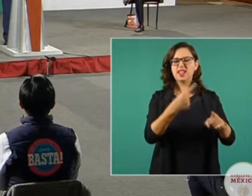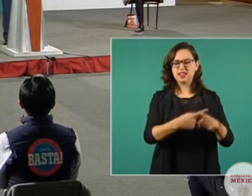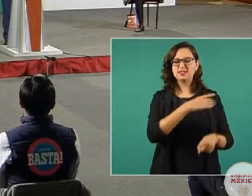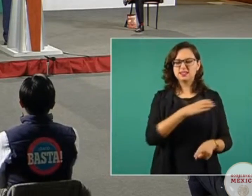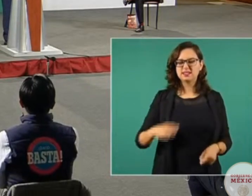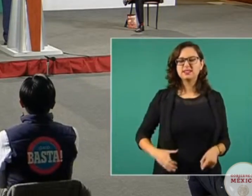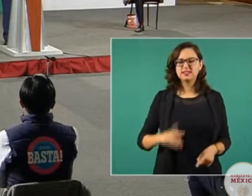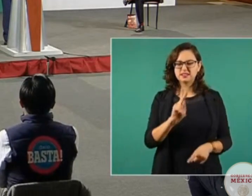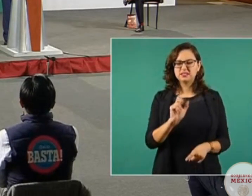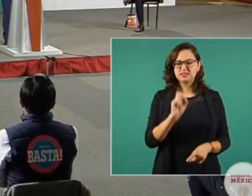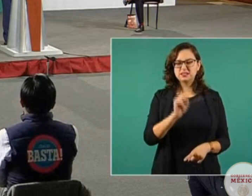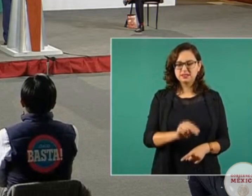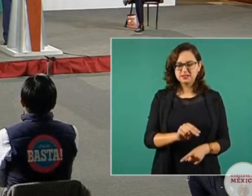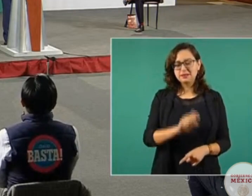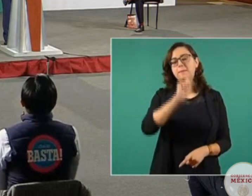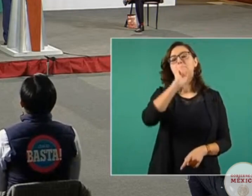Anaya.